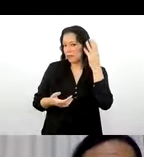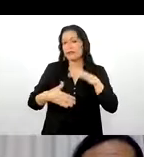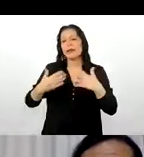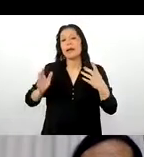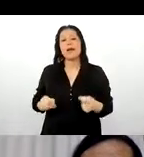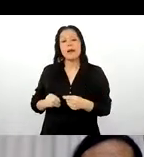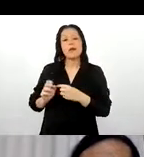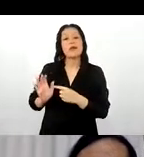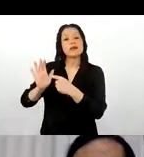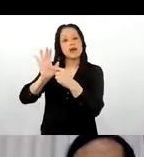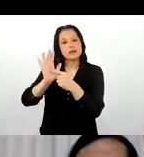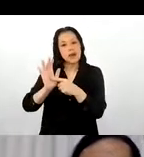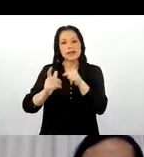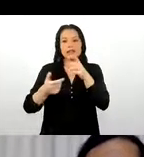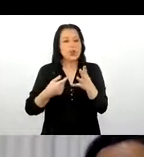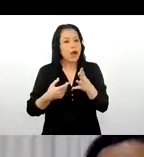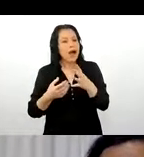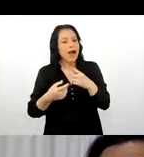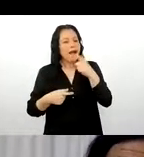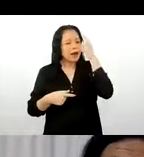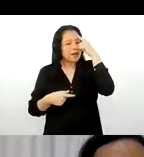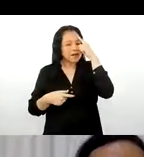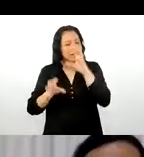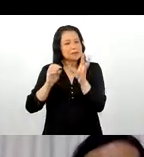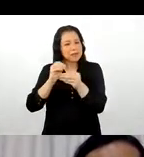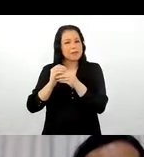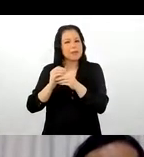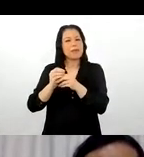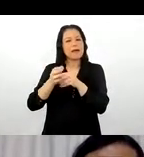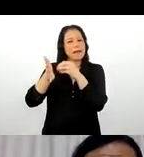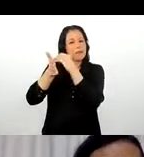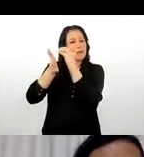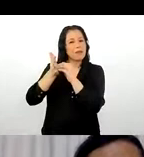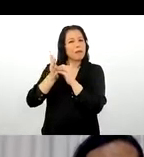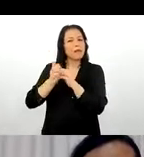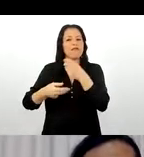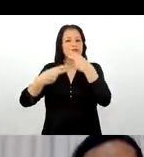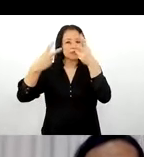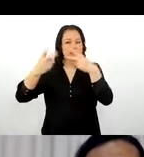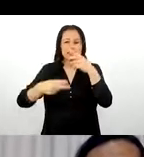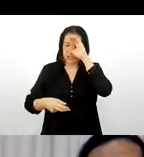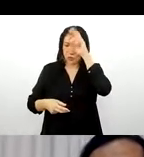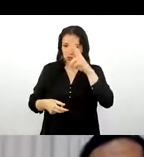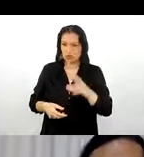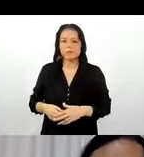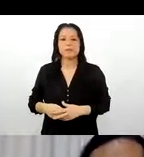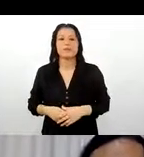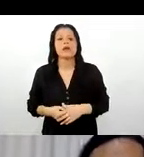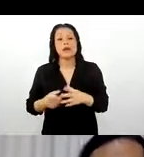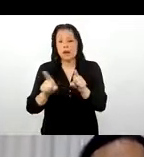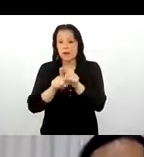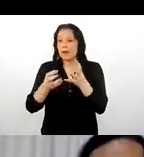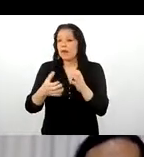proyectarlas, vale la pena poder agendarlas para una próxima visita a la ciudad de Cusco, ¿no? También aquí quiero compartir